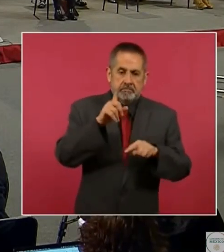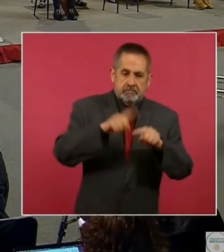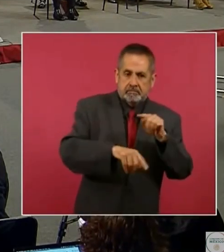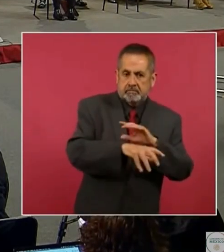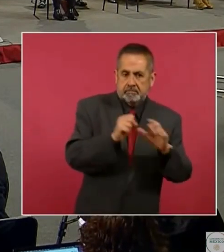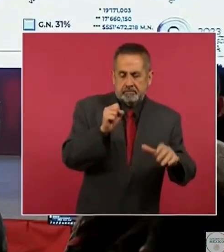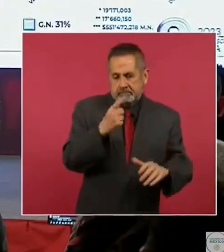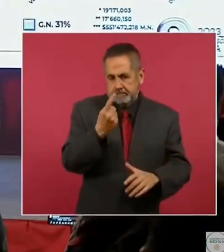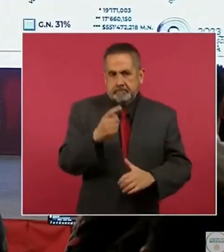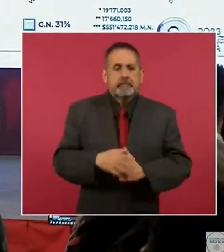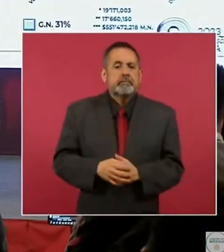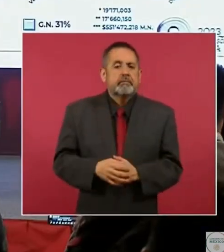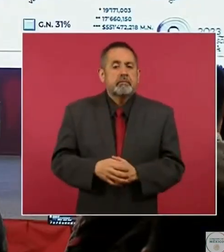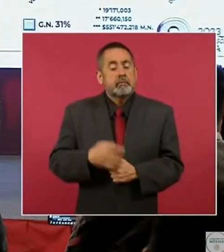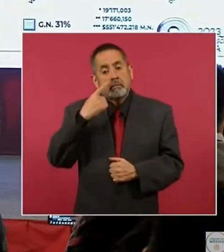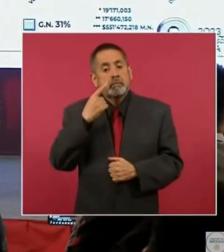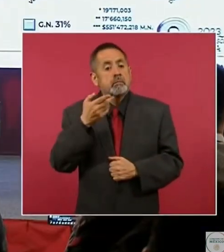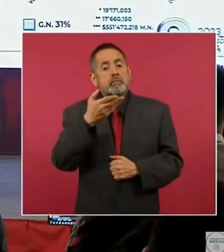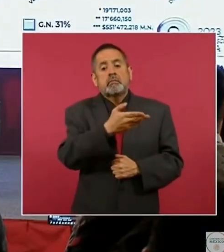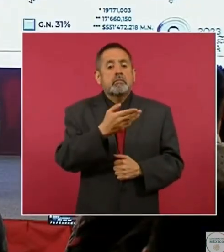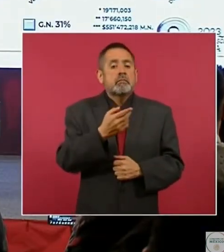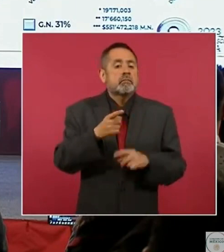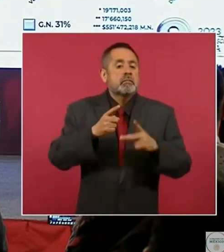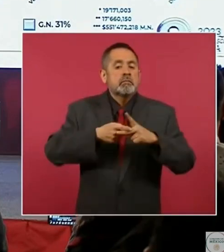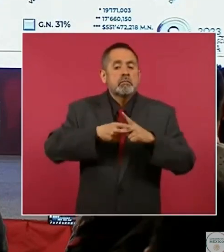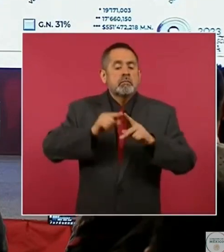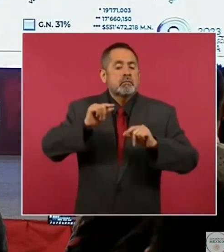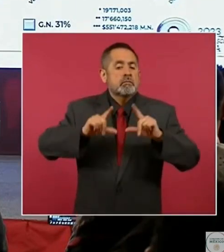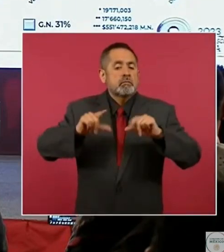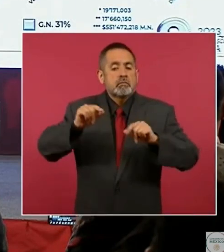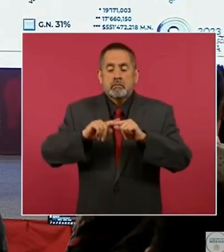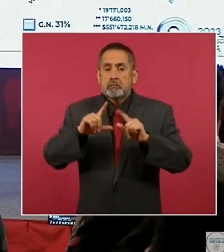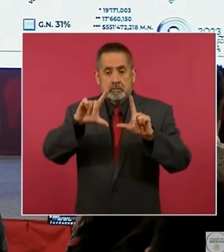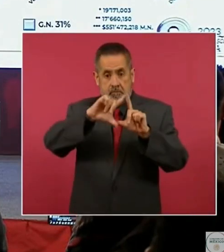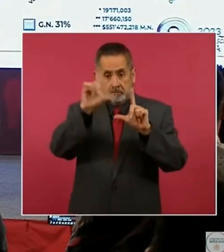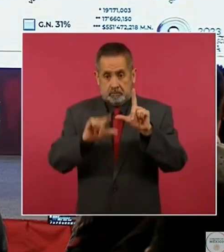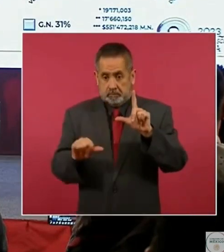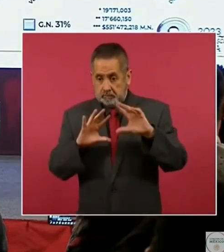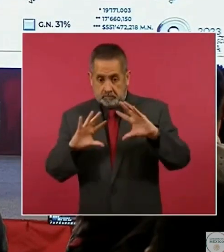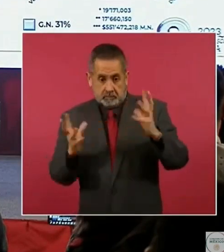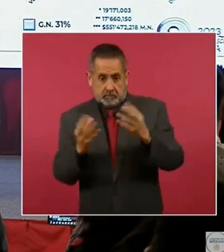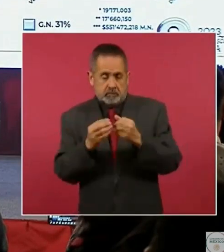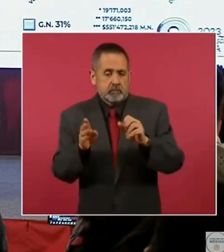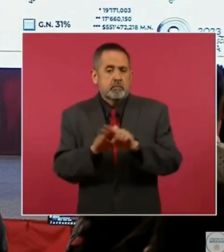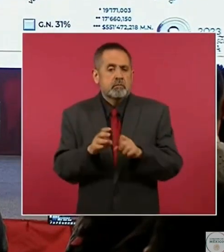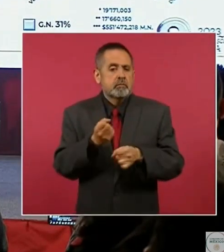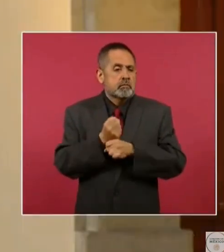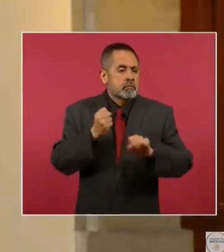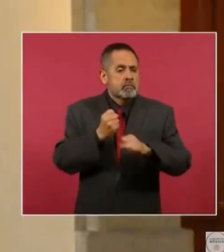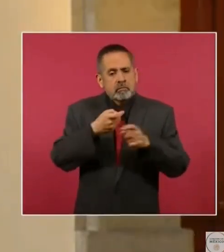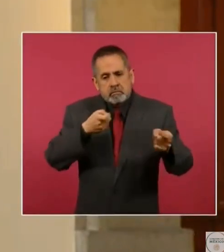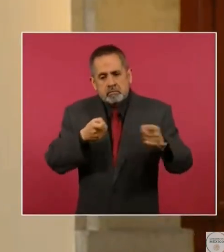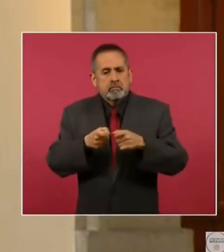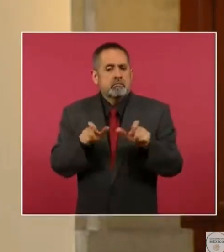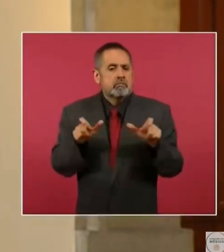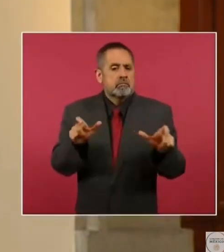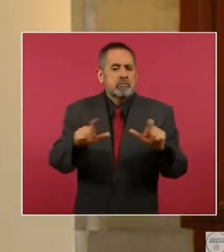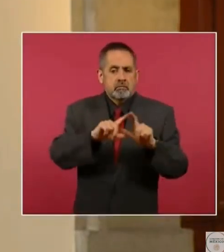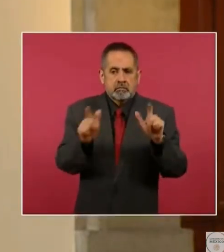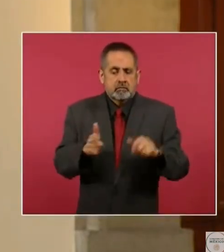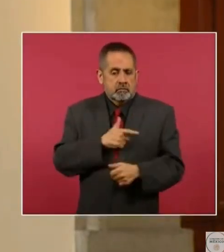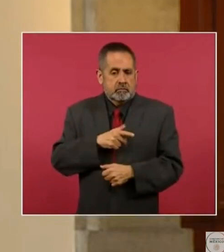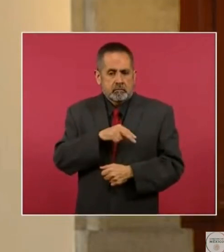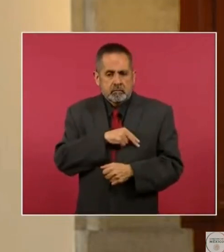Adelante. Esto es en cuanto al esfuerzo nacional, los resultados de Fuerzas Armadas y Guardia Nacional.